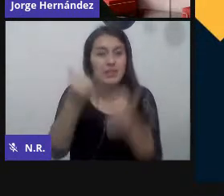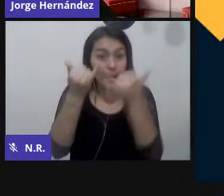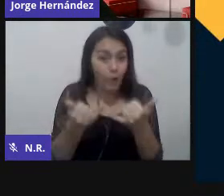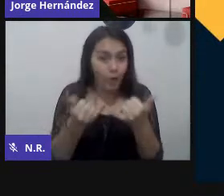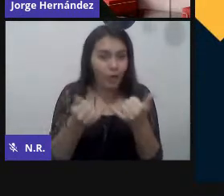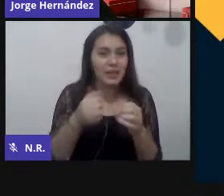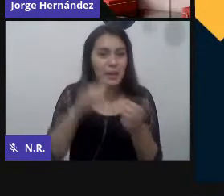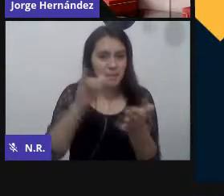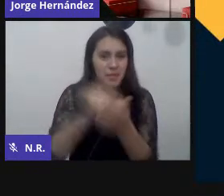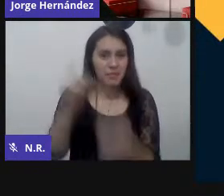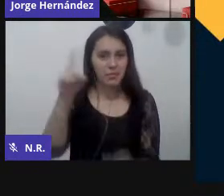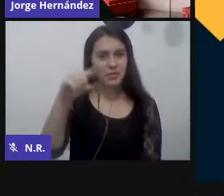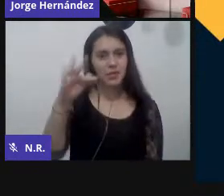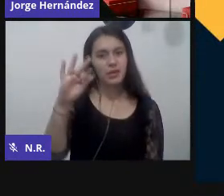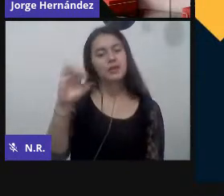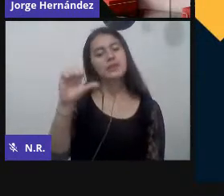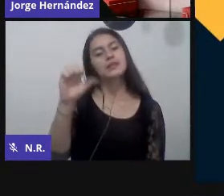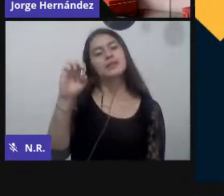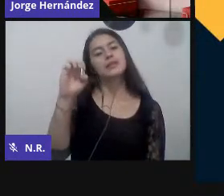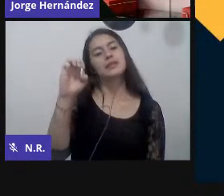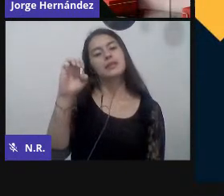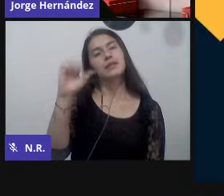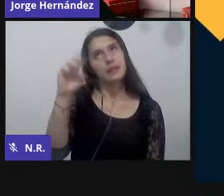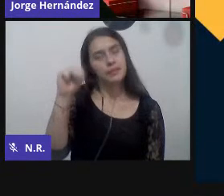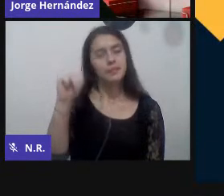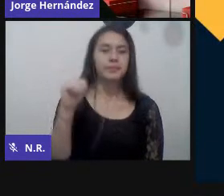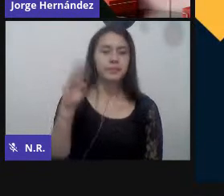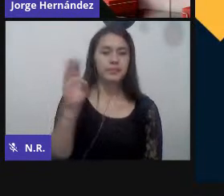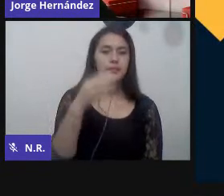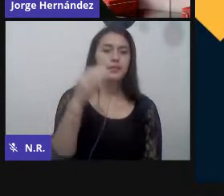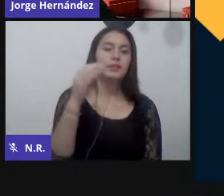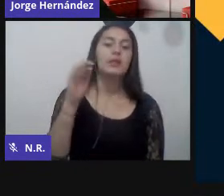ustedes están viendo esto a través de YouTube. ¿Sí? Entonces